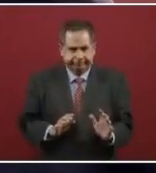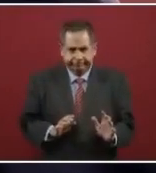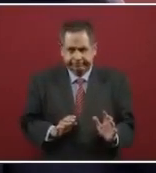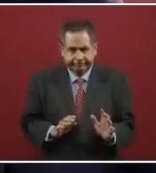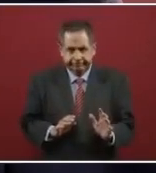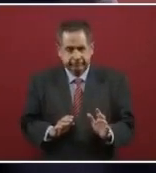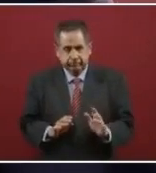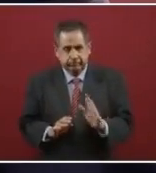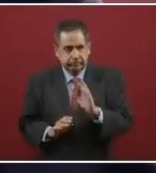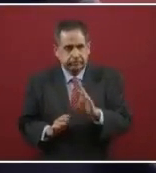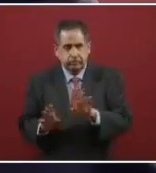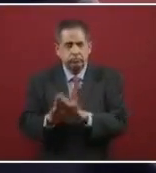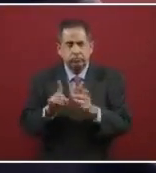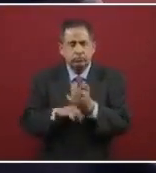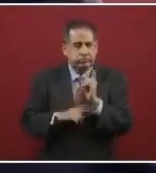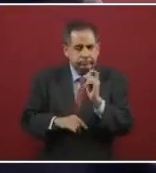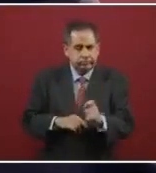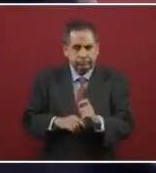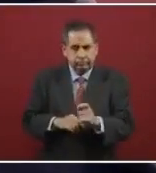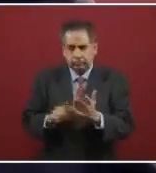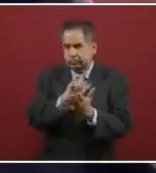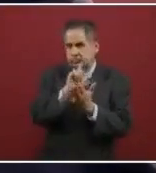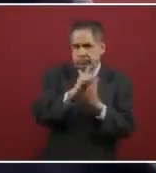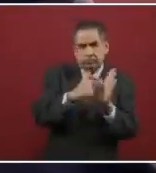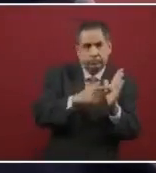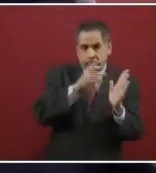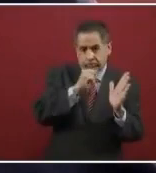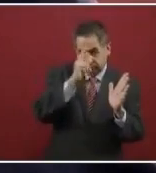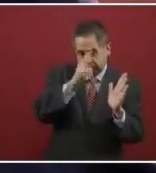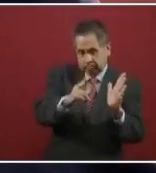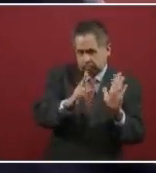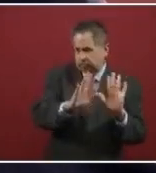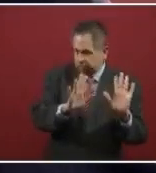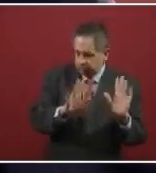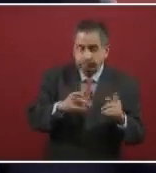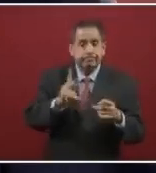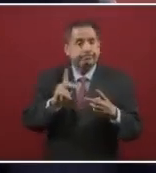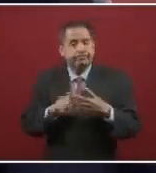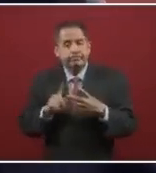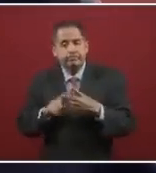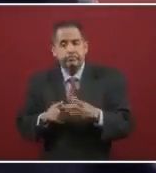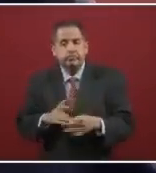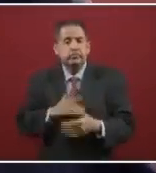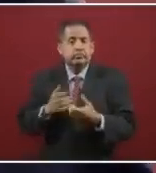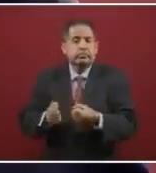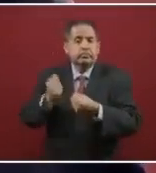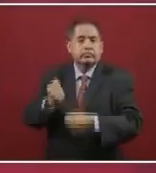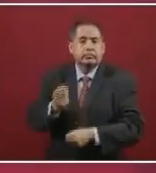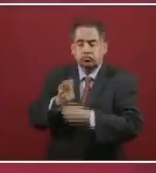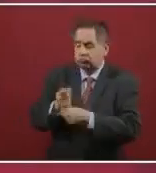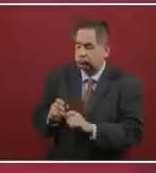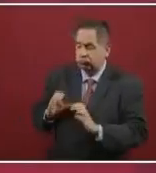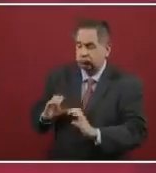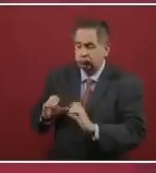y no solo por cuestiones legales, sino por cuestiones de seguridad.